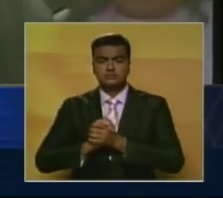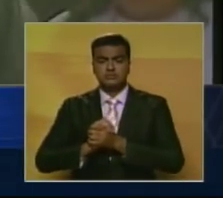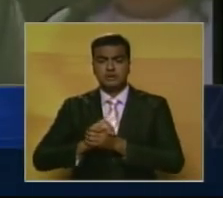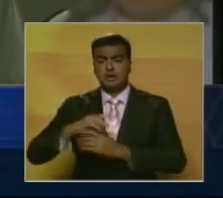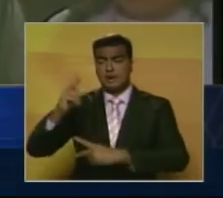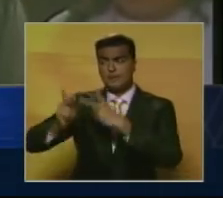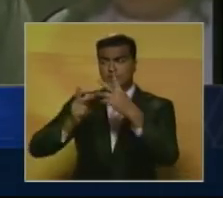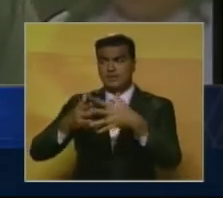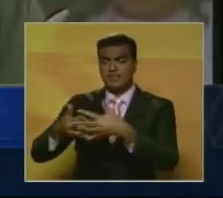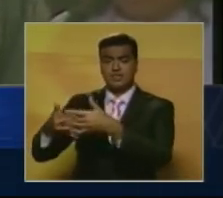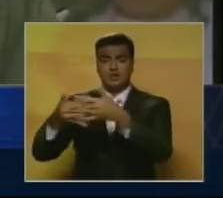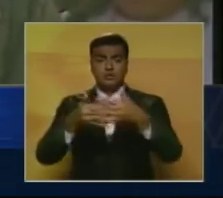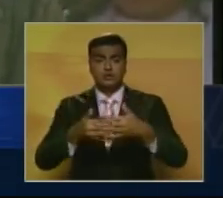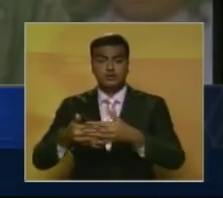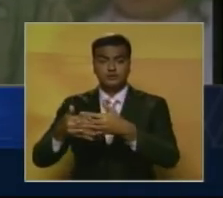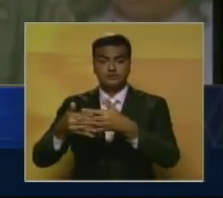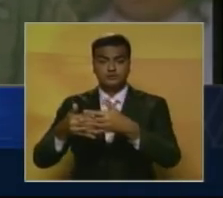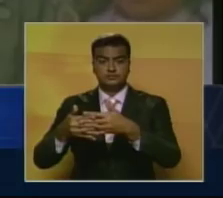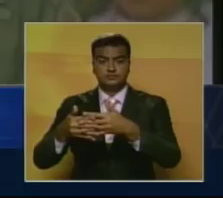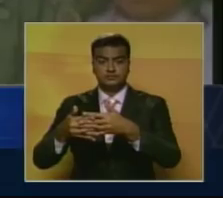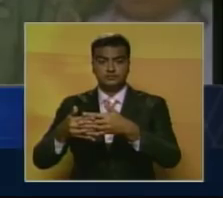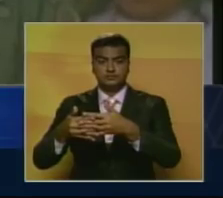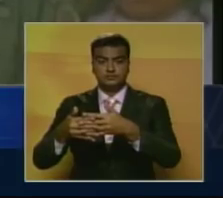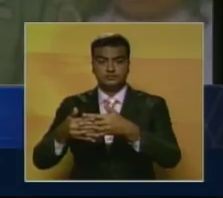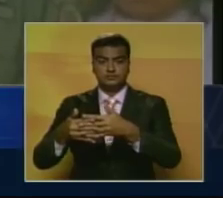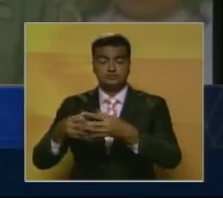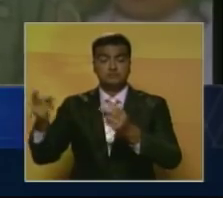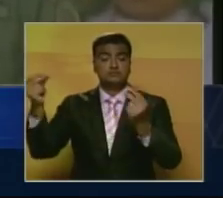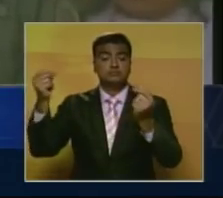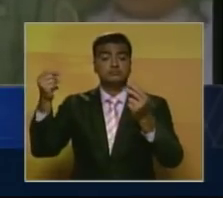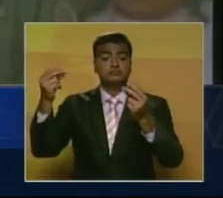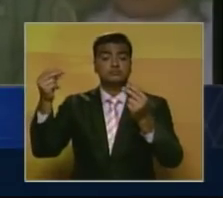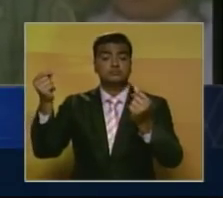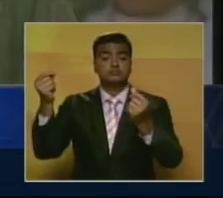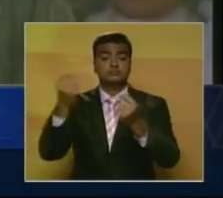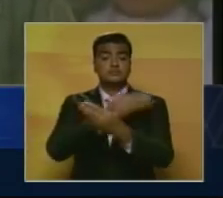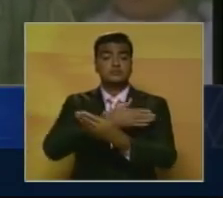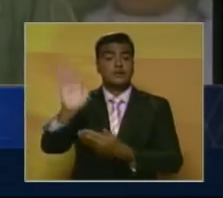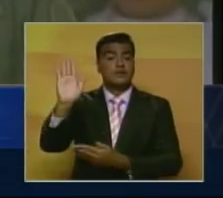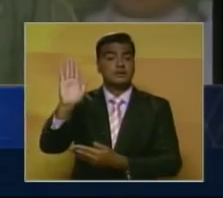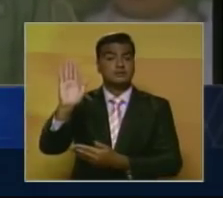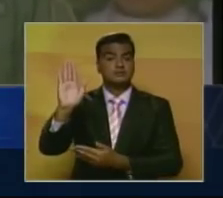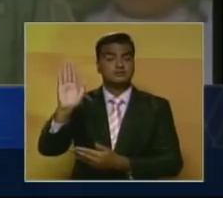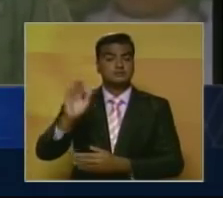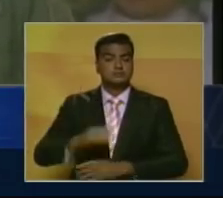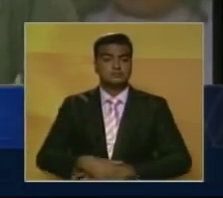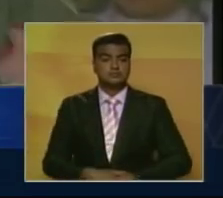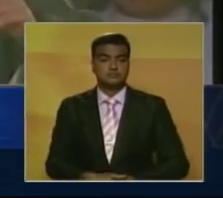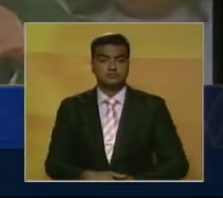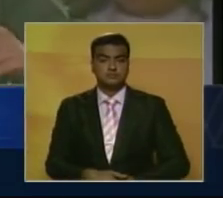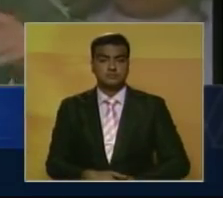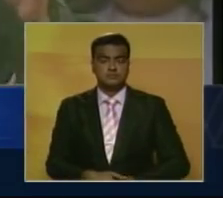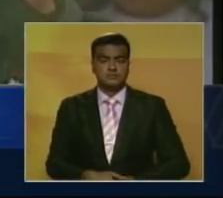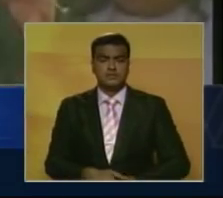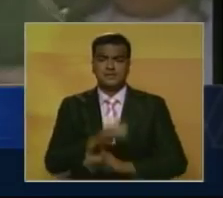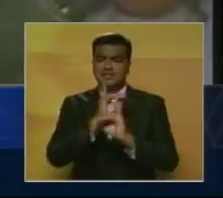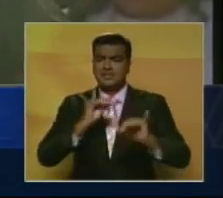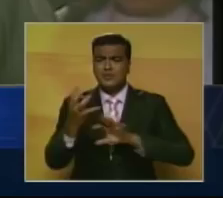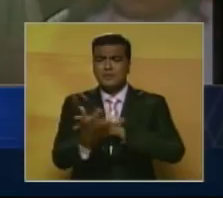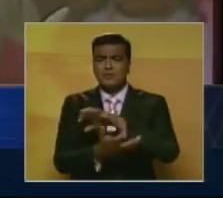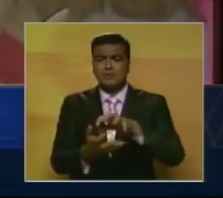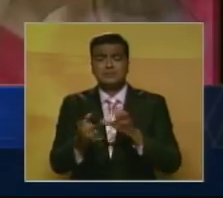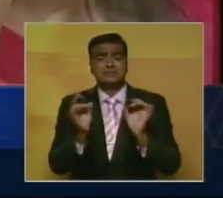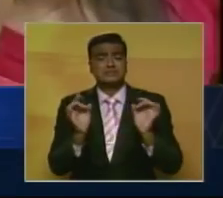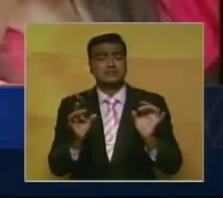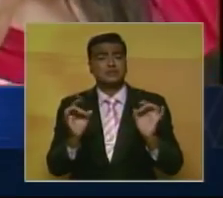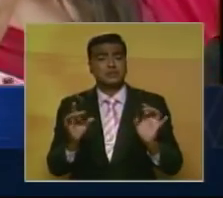política imperial de los Estados Unidos abandone de una vez por todas su política belicista que tanto daño y tanto dolor